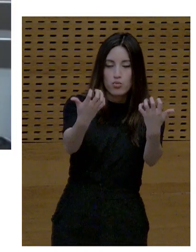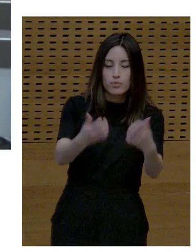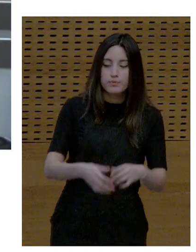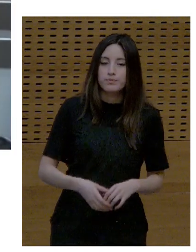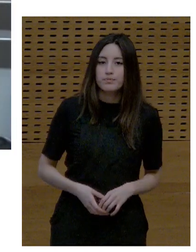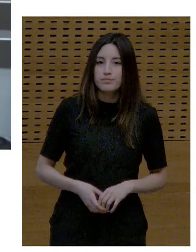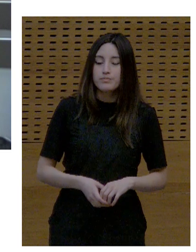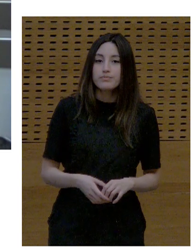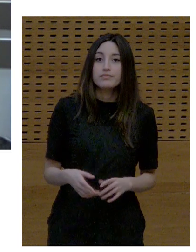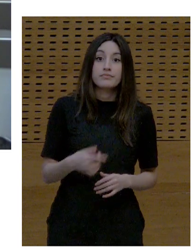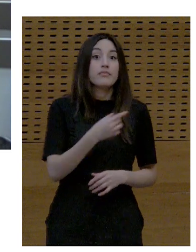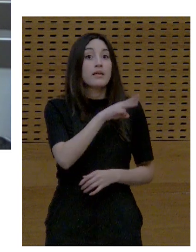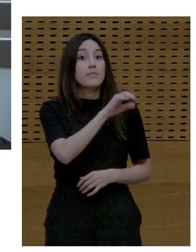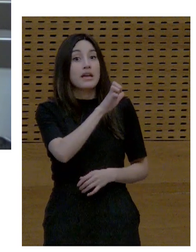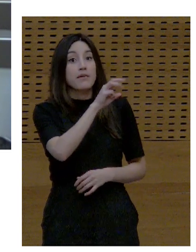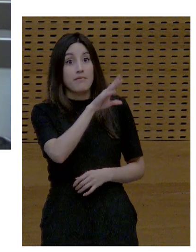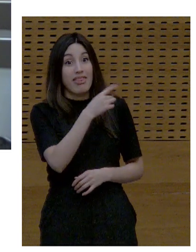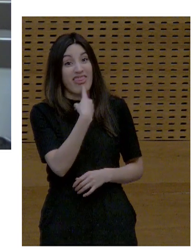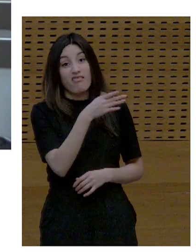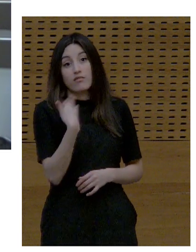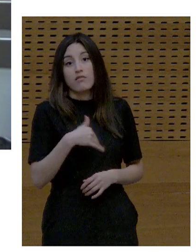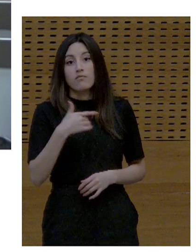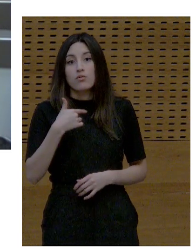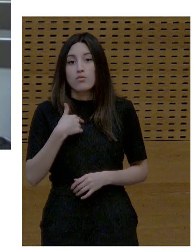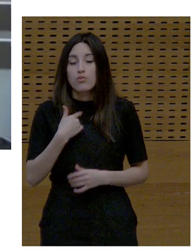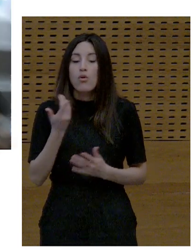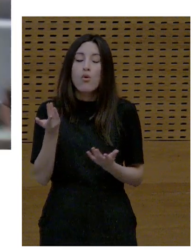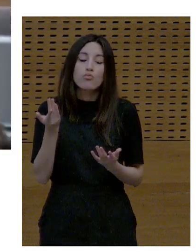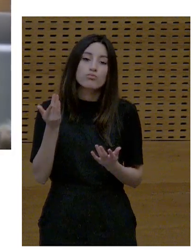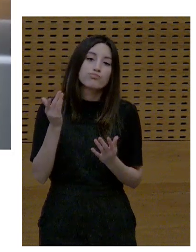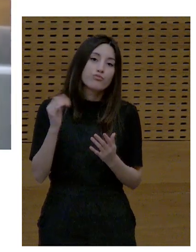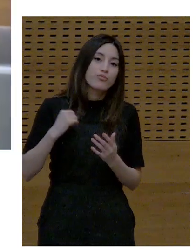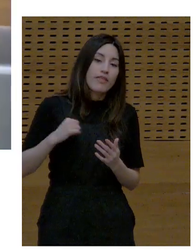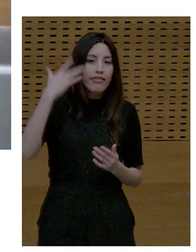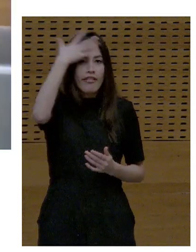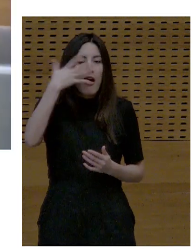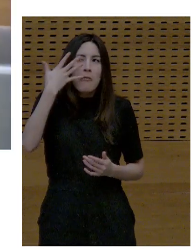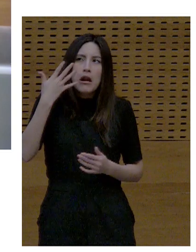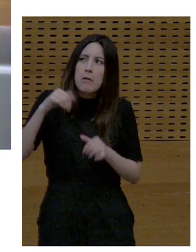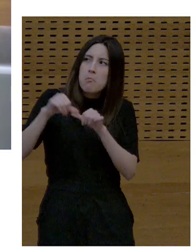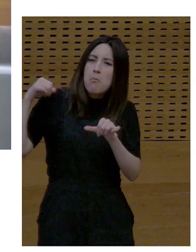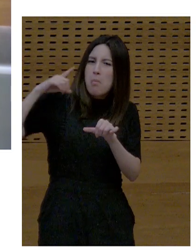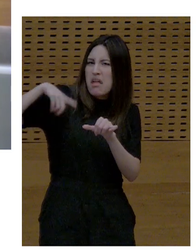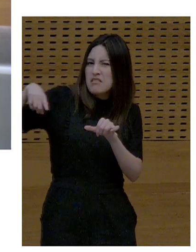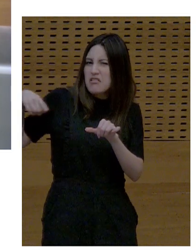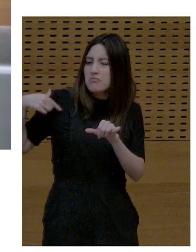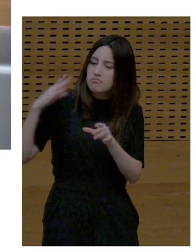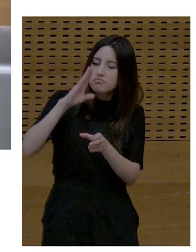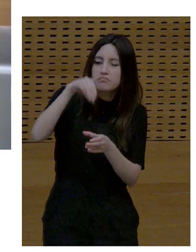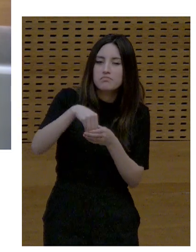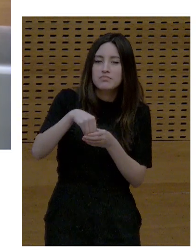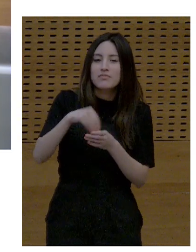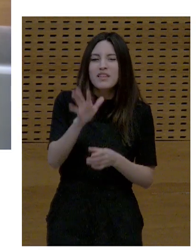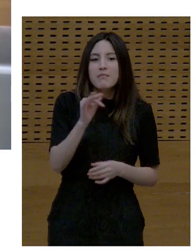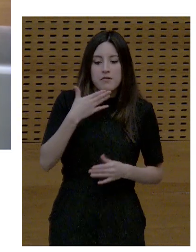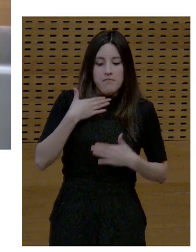como ha dicho Pepe, estoy en el Hospital de Navarra desde hace unos meses. A mí me gusta contar un poco